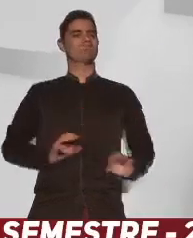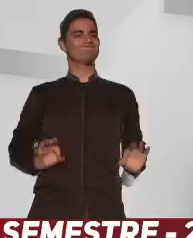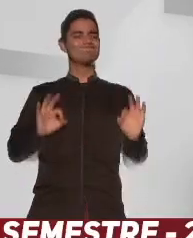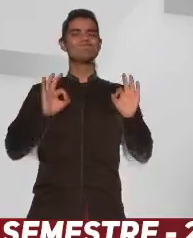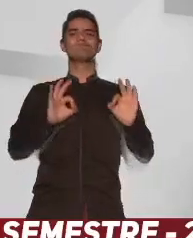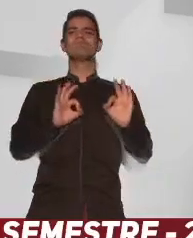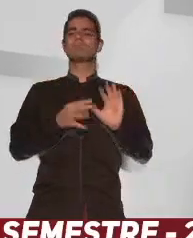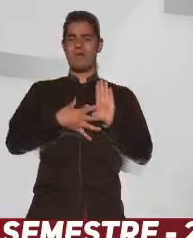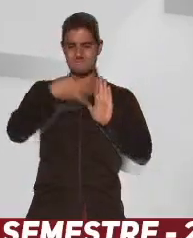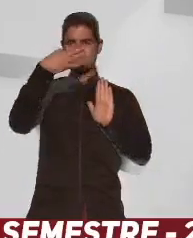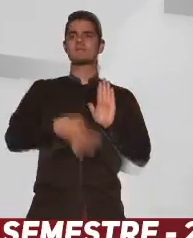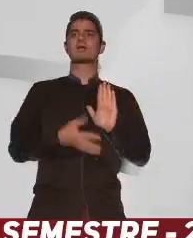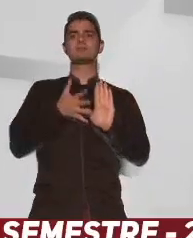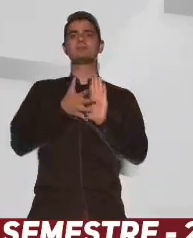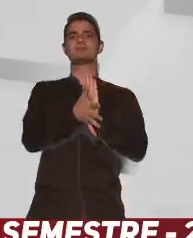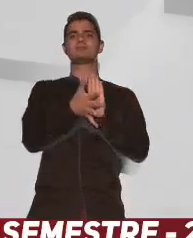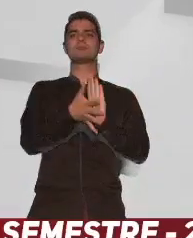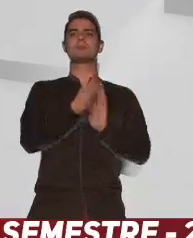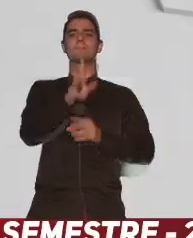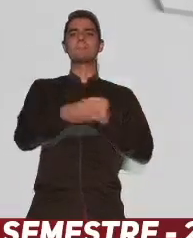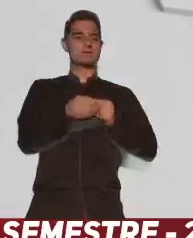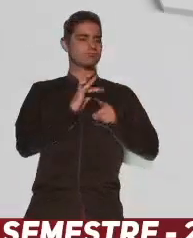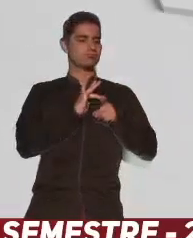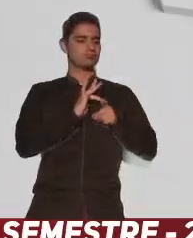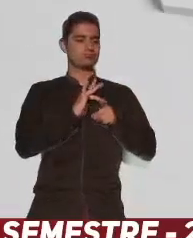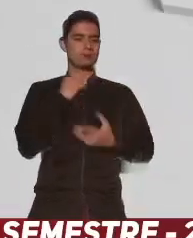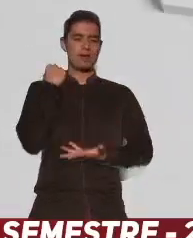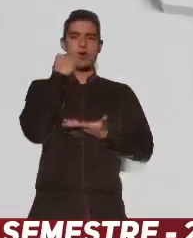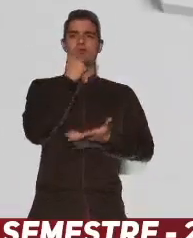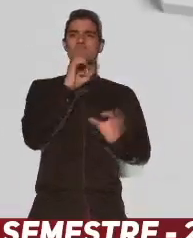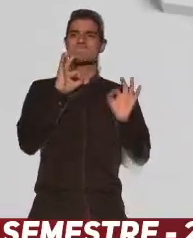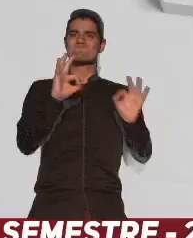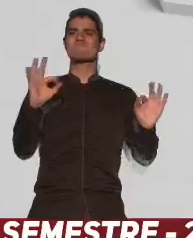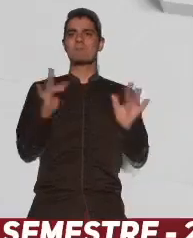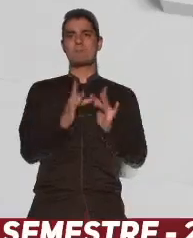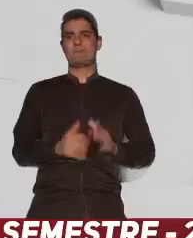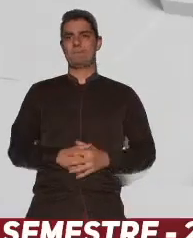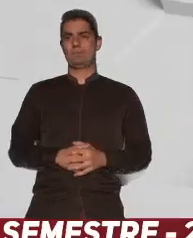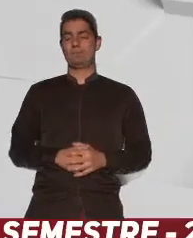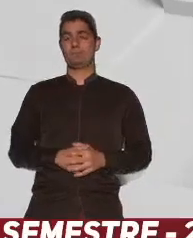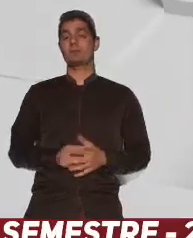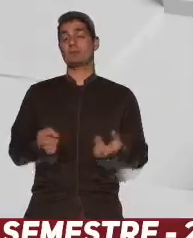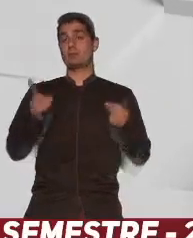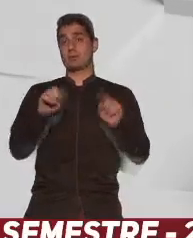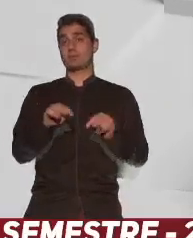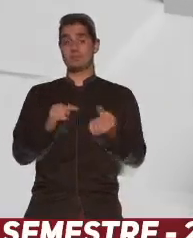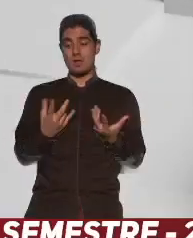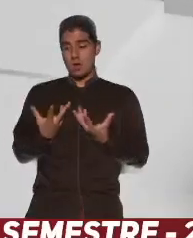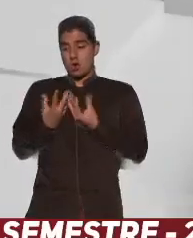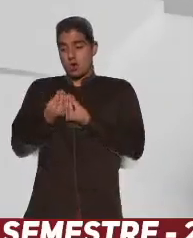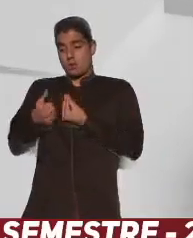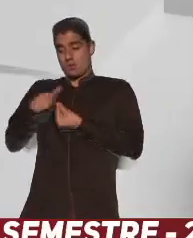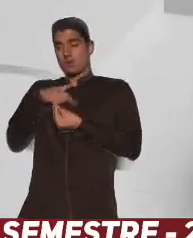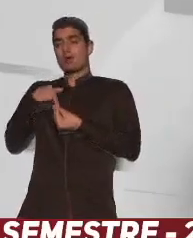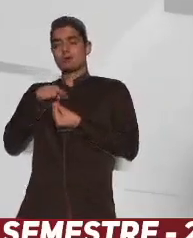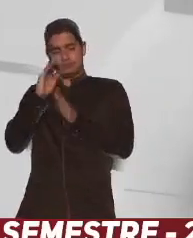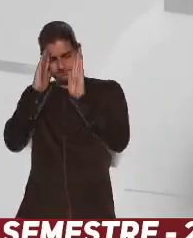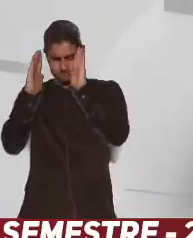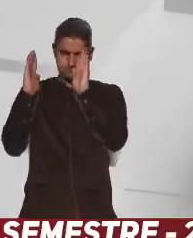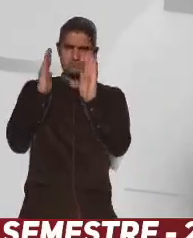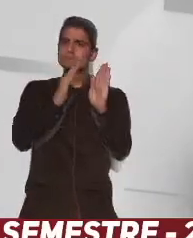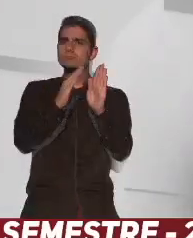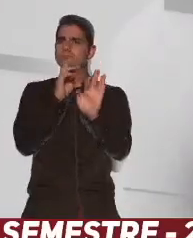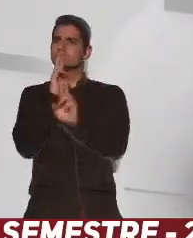en el uso de los recursos públicos. Además, desde la unidad se atendió y dio respuesta a